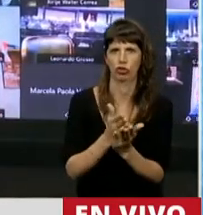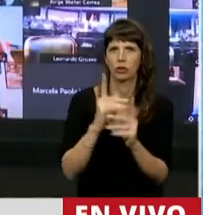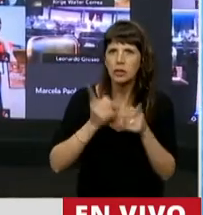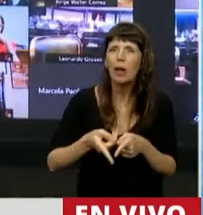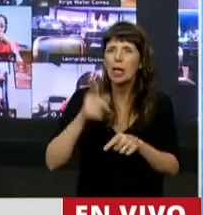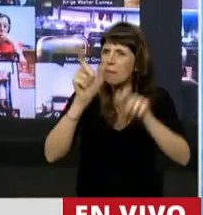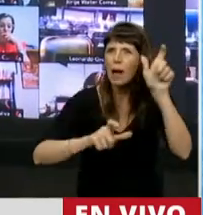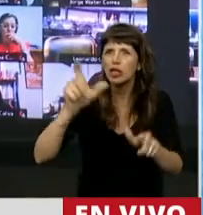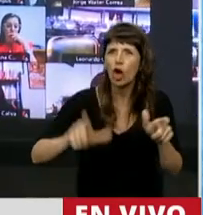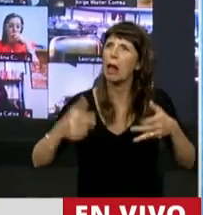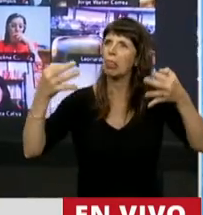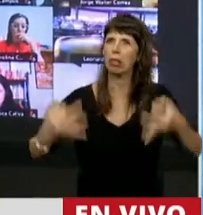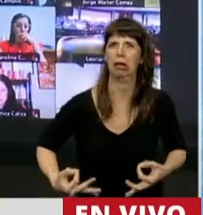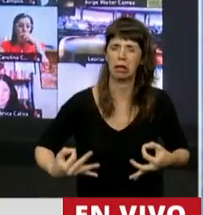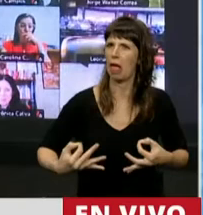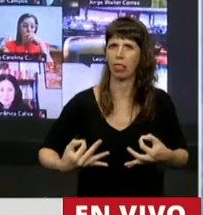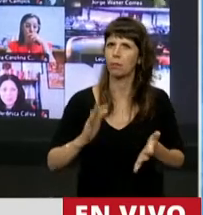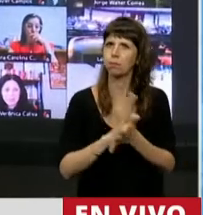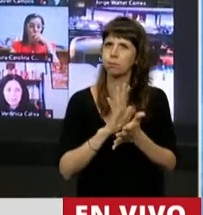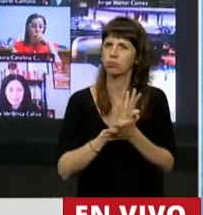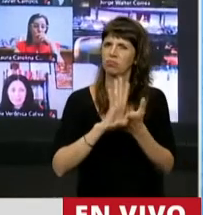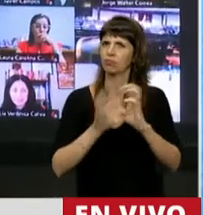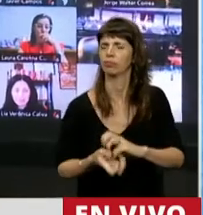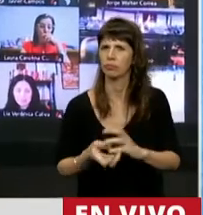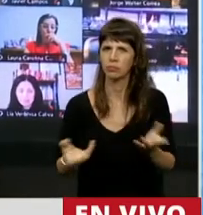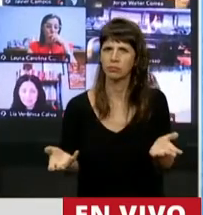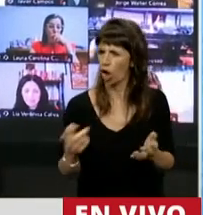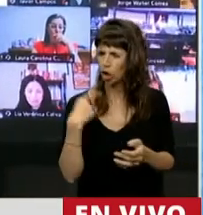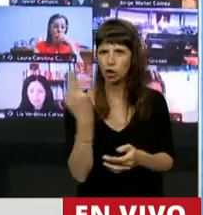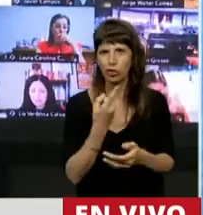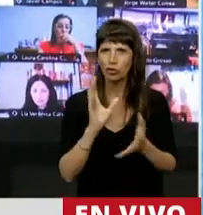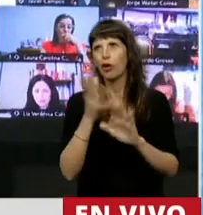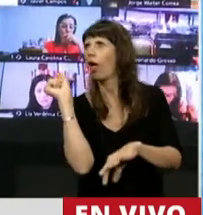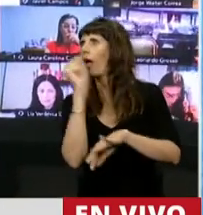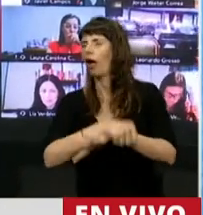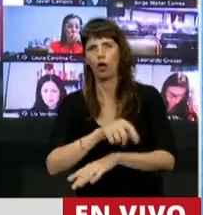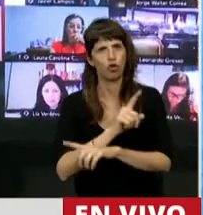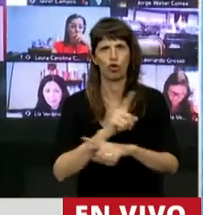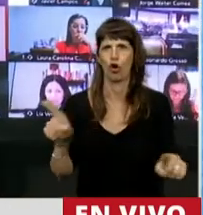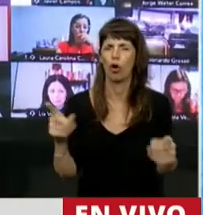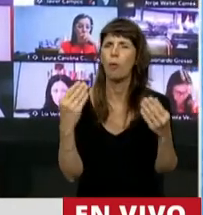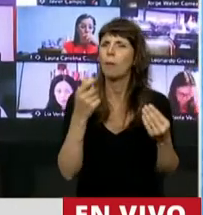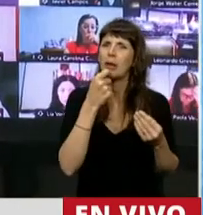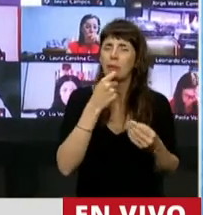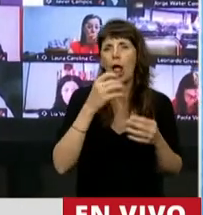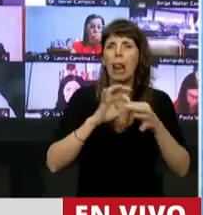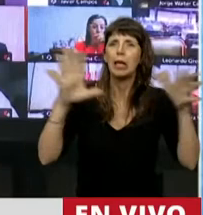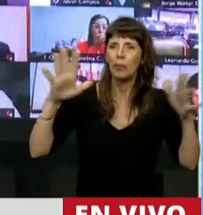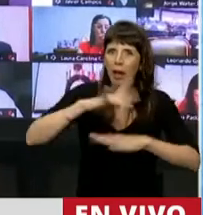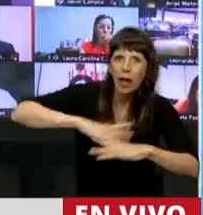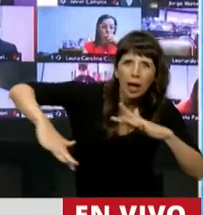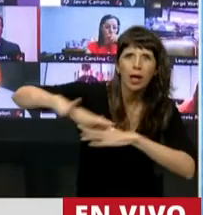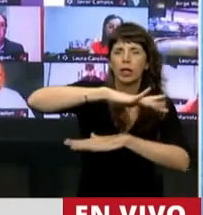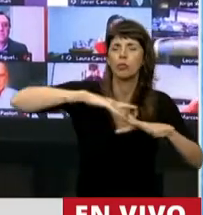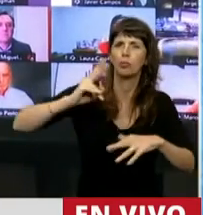no podemos presidente mirar para otro lado cuando se afecta la libertad de circulación se